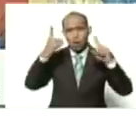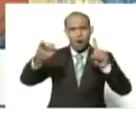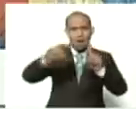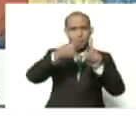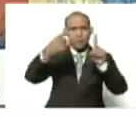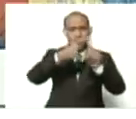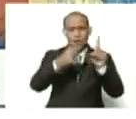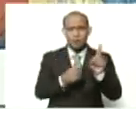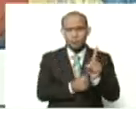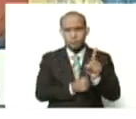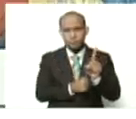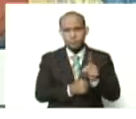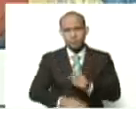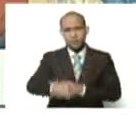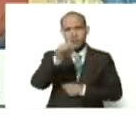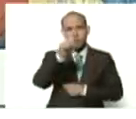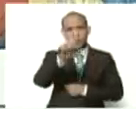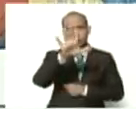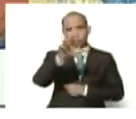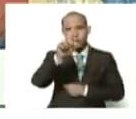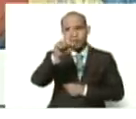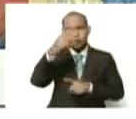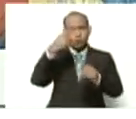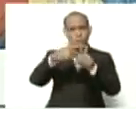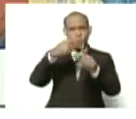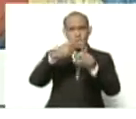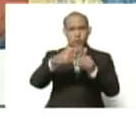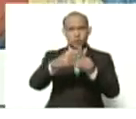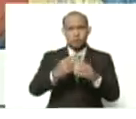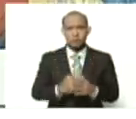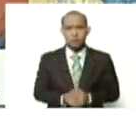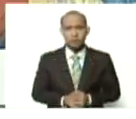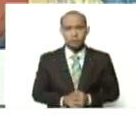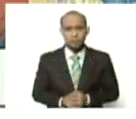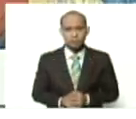lugar, 151 casos por 100.000.